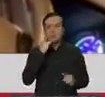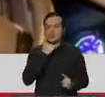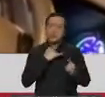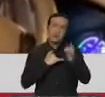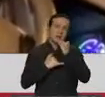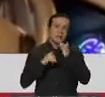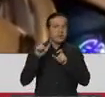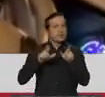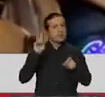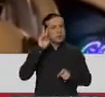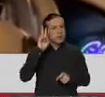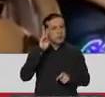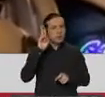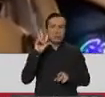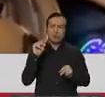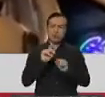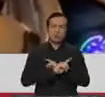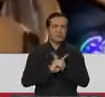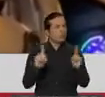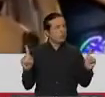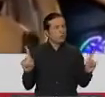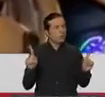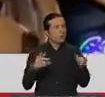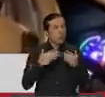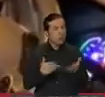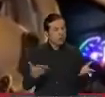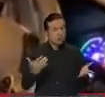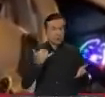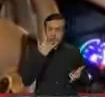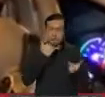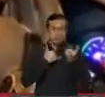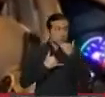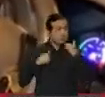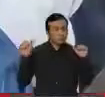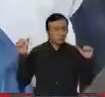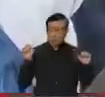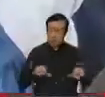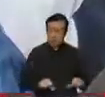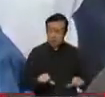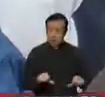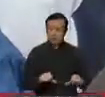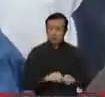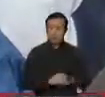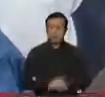alguien se arregle la vida. Eso me parece totalmente condenable. Alec Llanos, Medios Públicos.